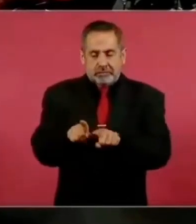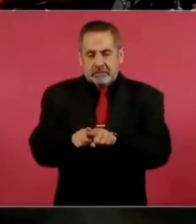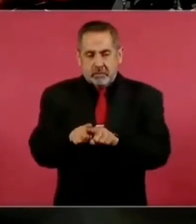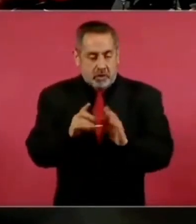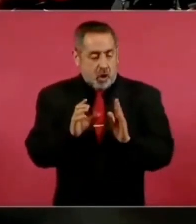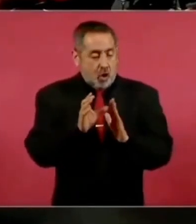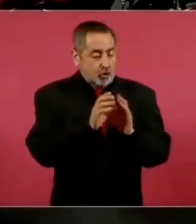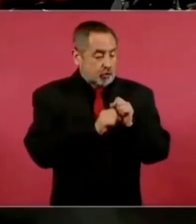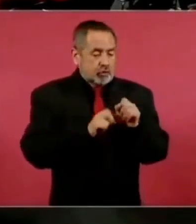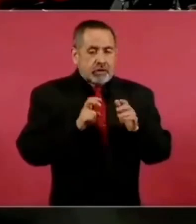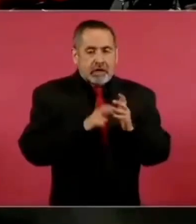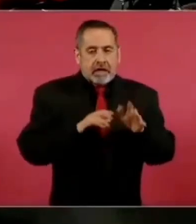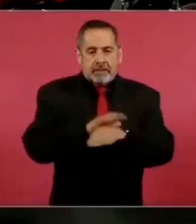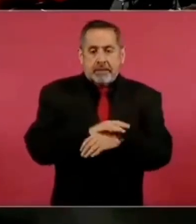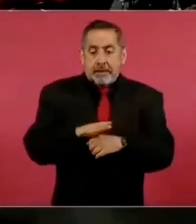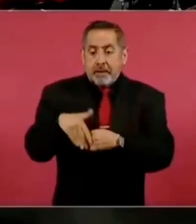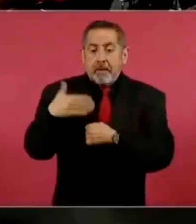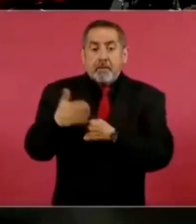como vienen